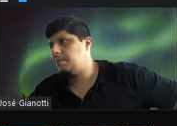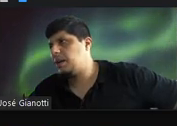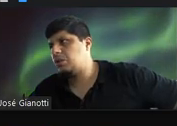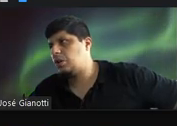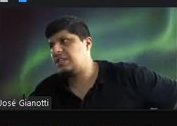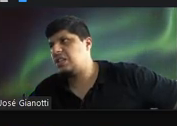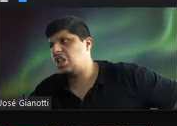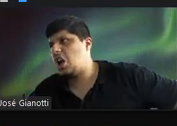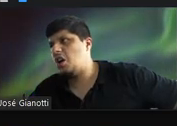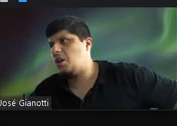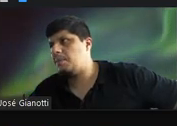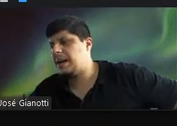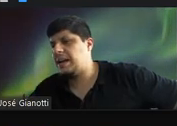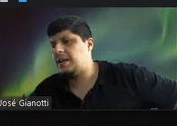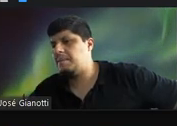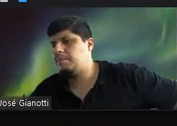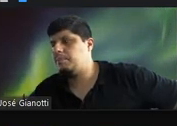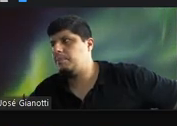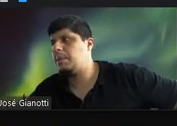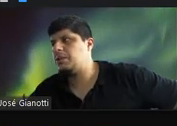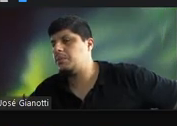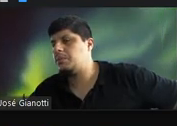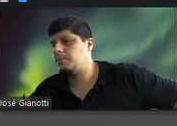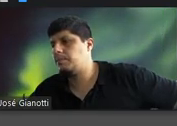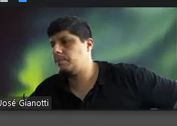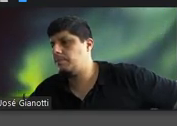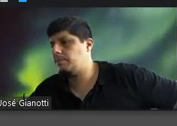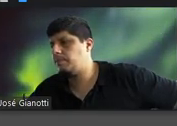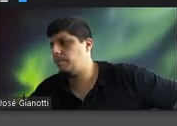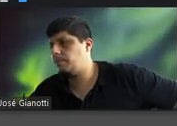de más de 100 personas. No, para nada. Permiso.